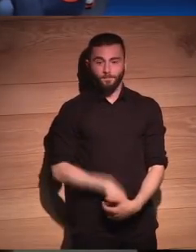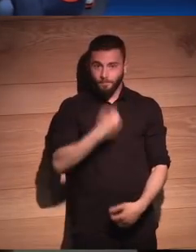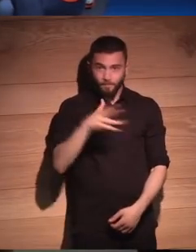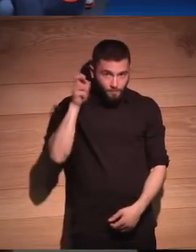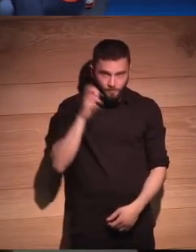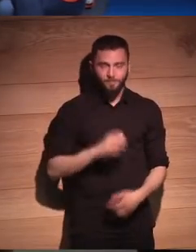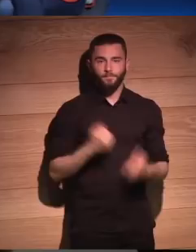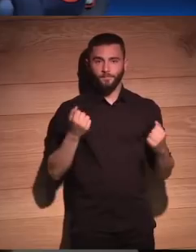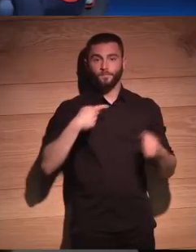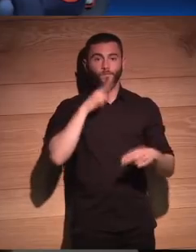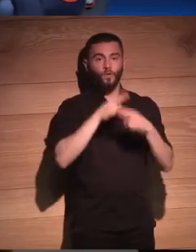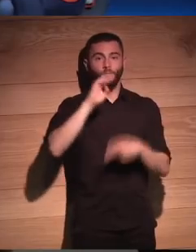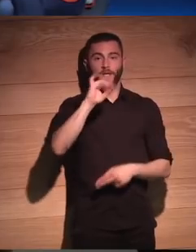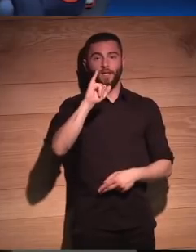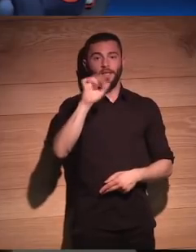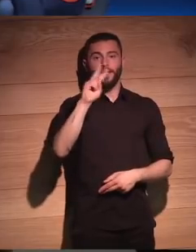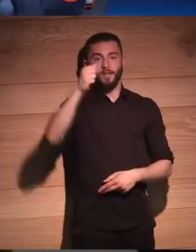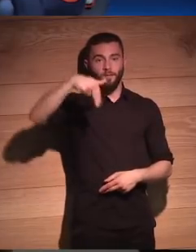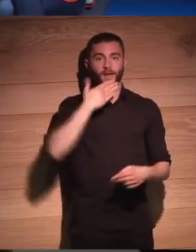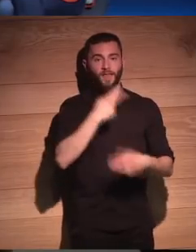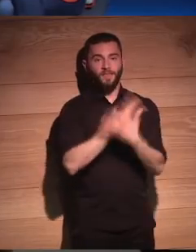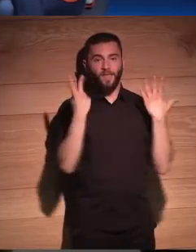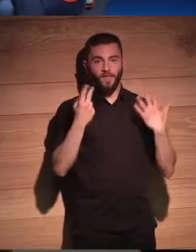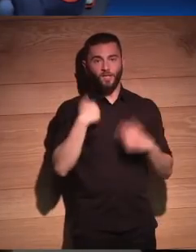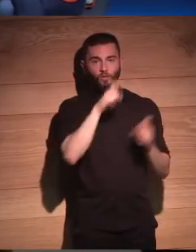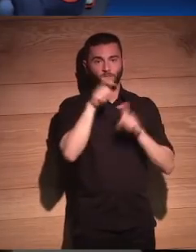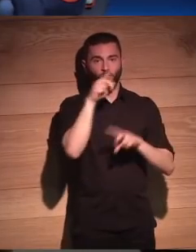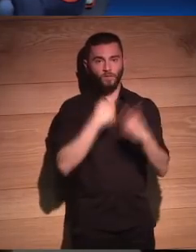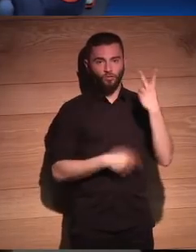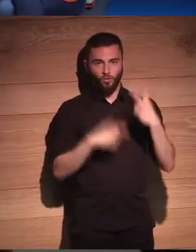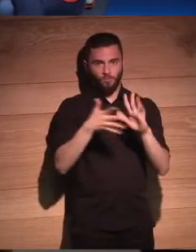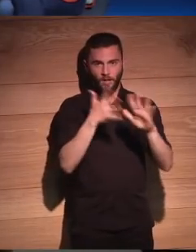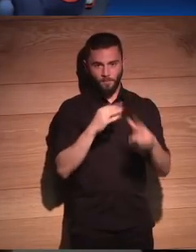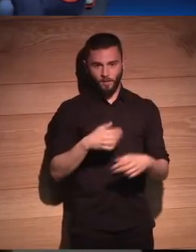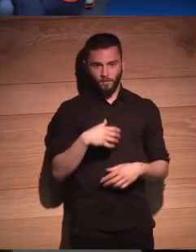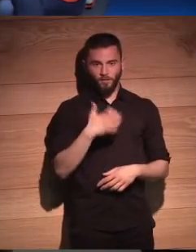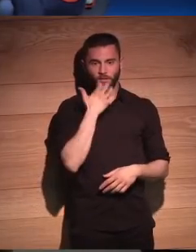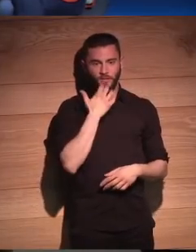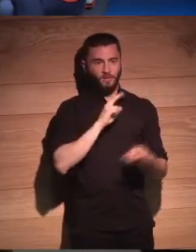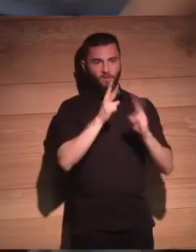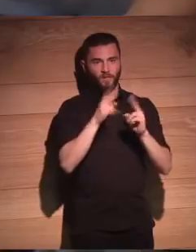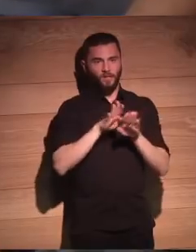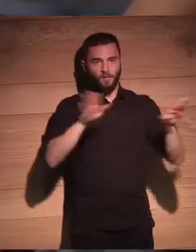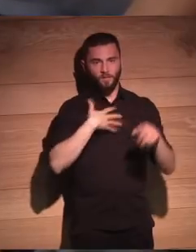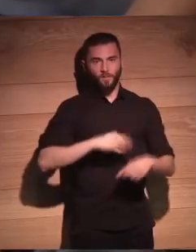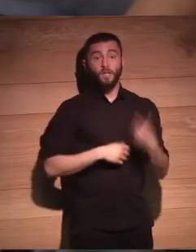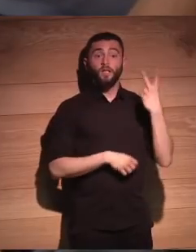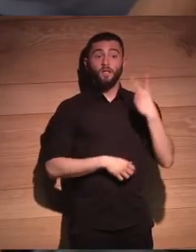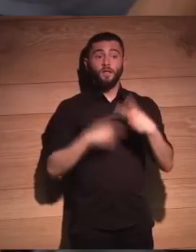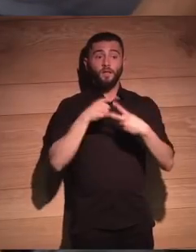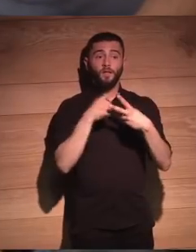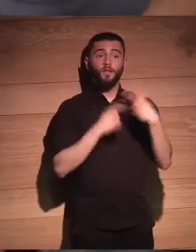te oímos. Soy Iván, tengo 17 años y bueno, yo quería hacer 2 preguntas rápidas, se pueden contestar a la vez. Y no